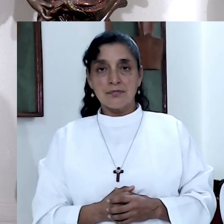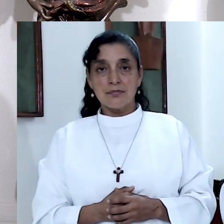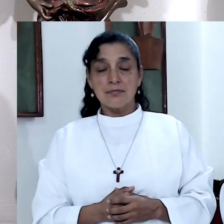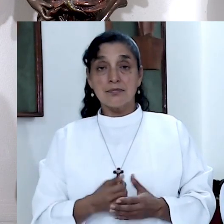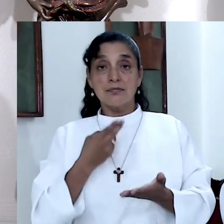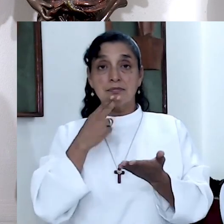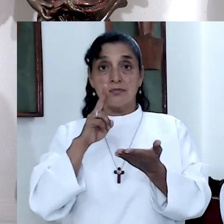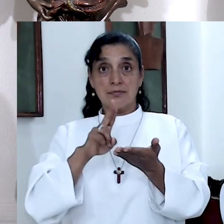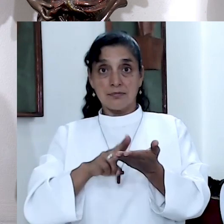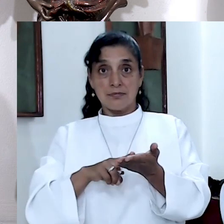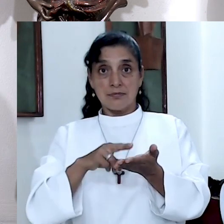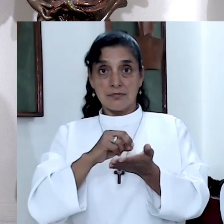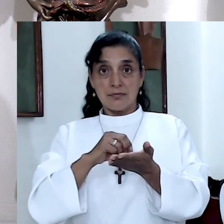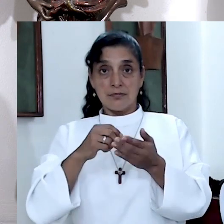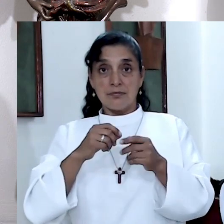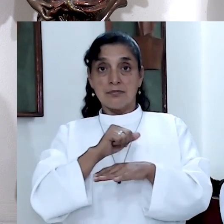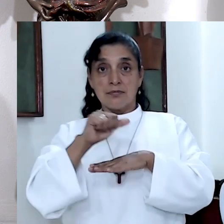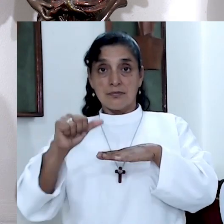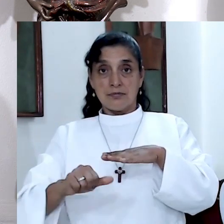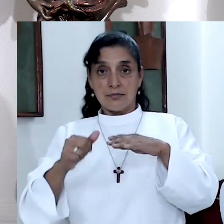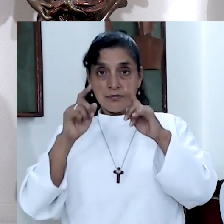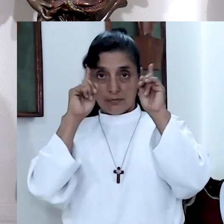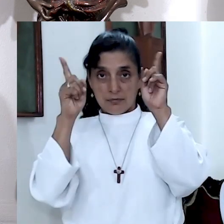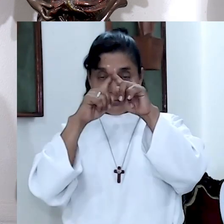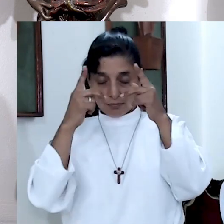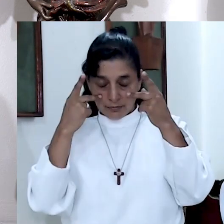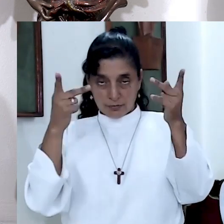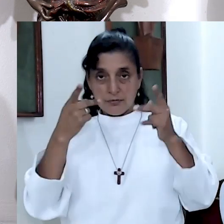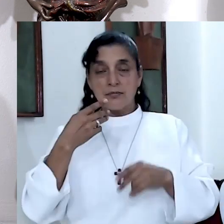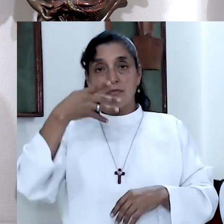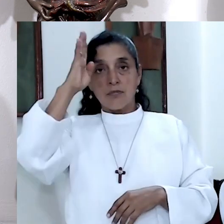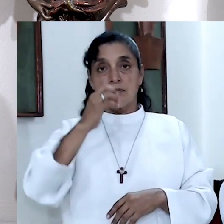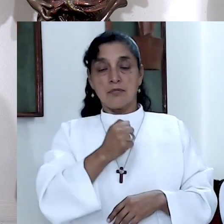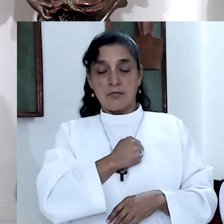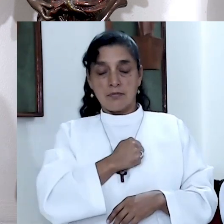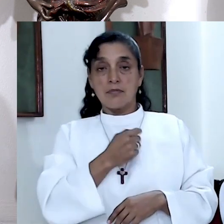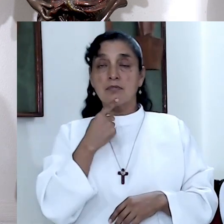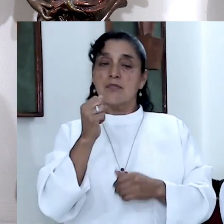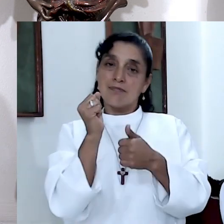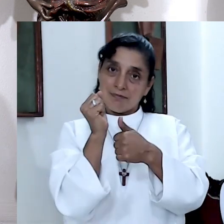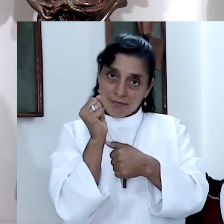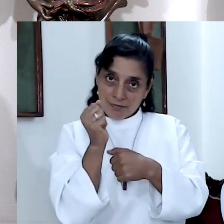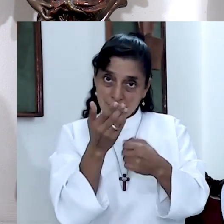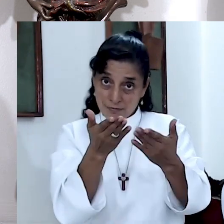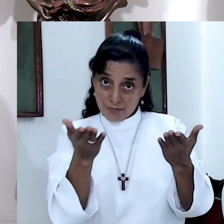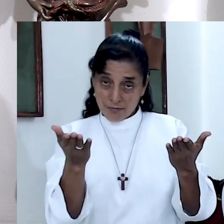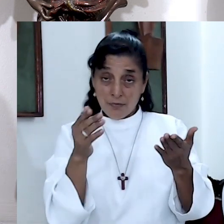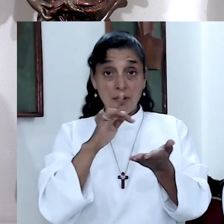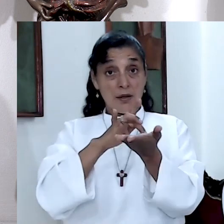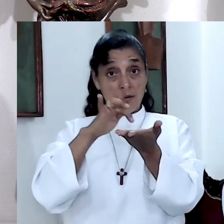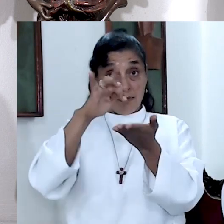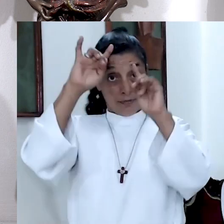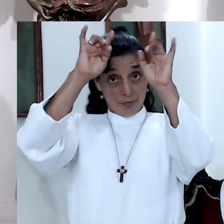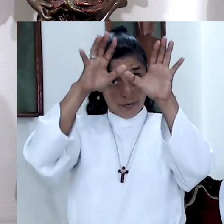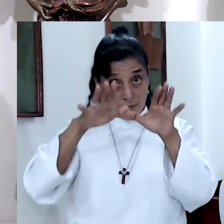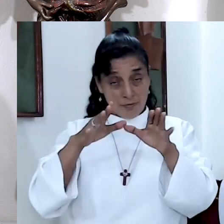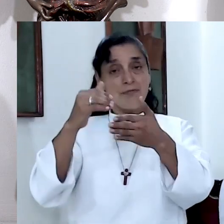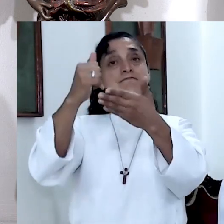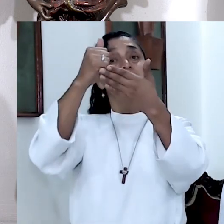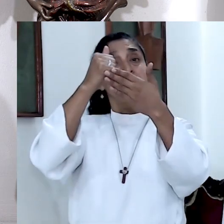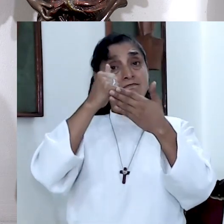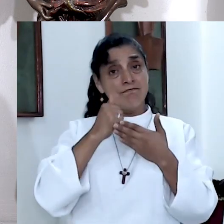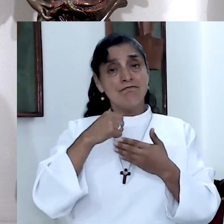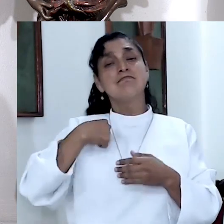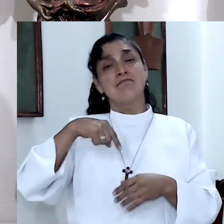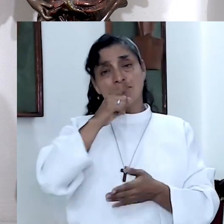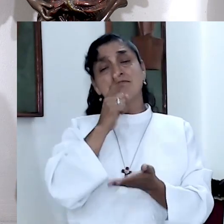De la carta del apóstol San Pablo a los Romanos. Hermanos, el Espíritu nos ayuda en